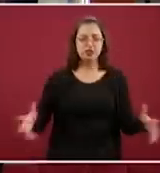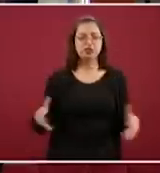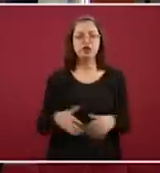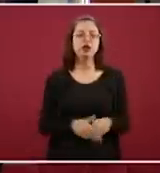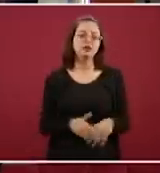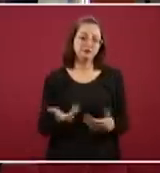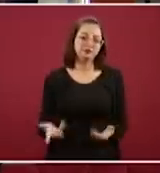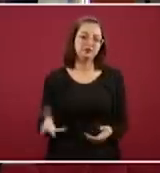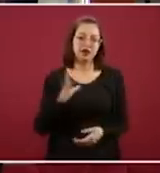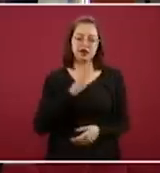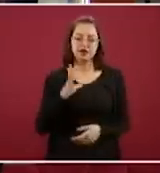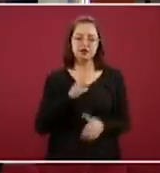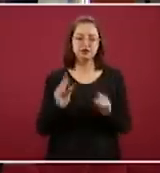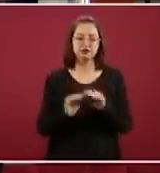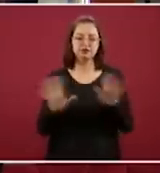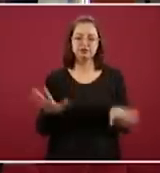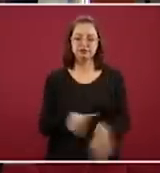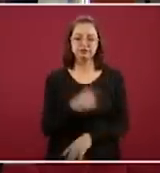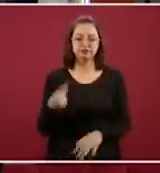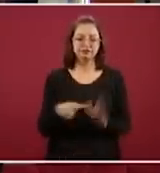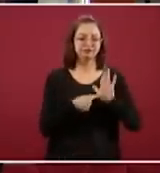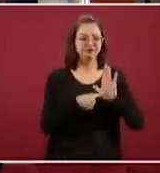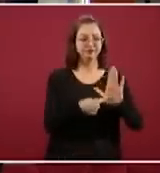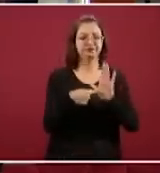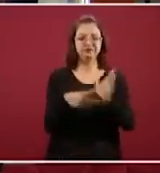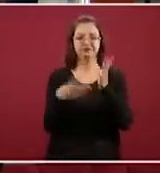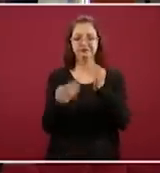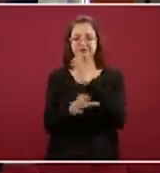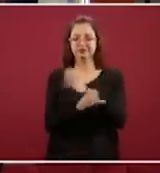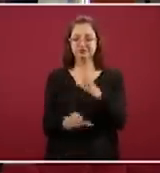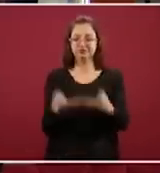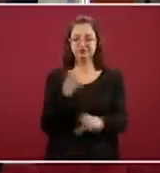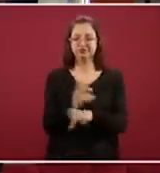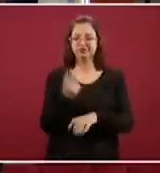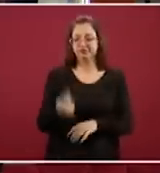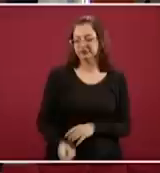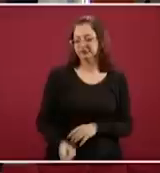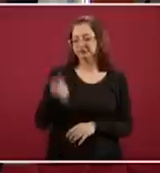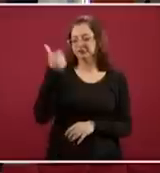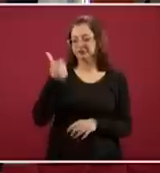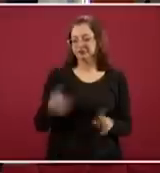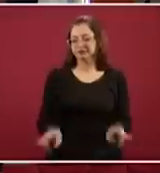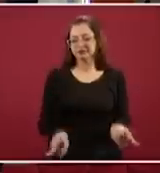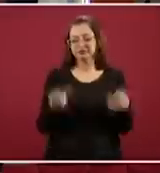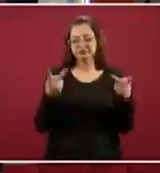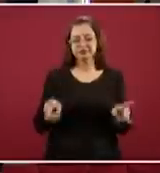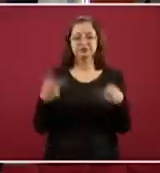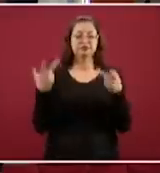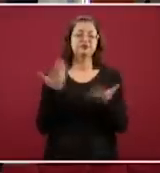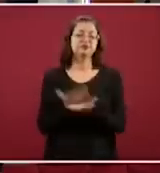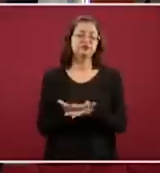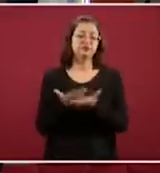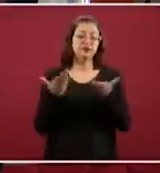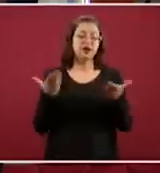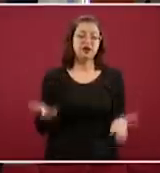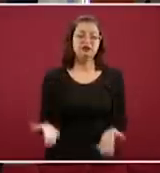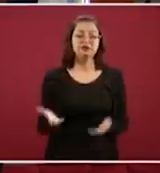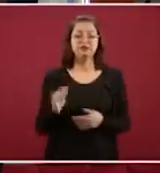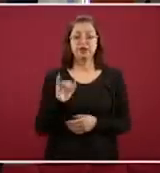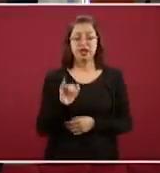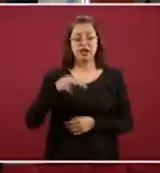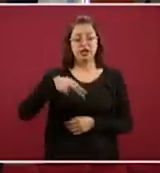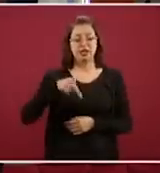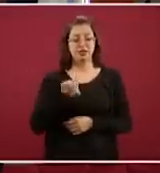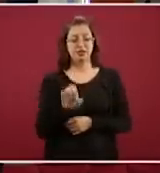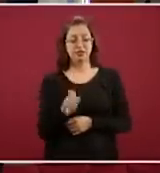los bienes. Nunca se había hecho este tipo de subastas, este tipo de bienes. Ahora el instituto, para